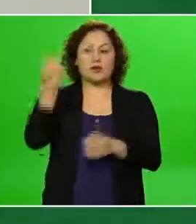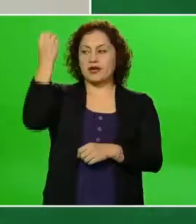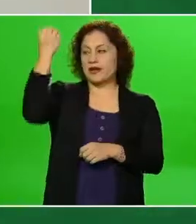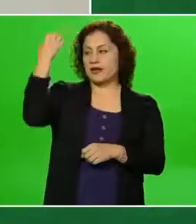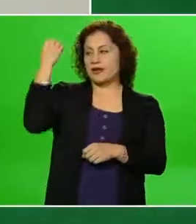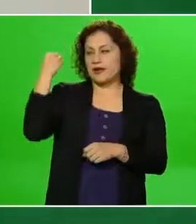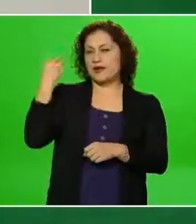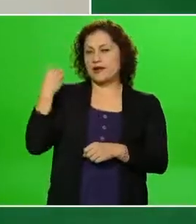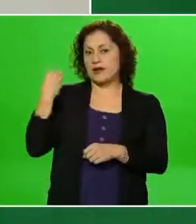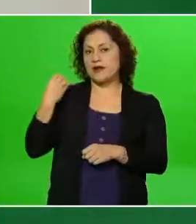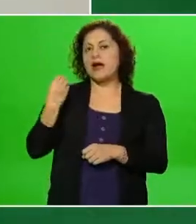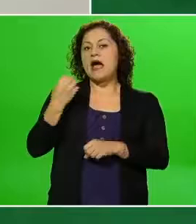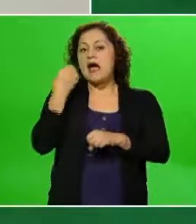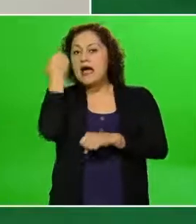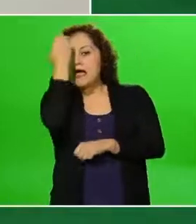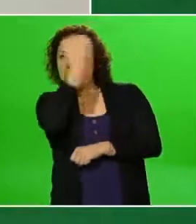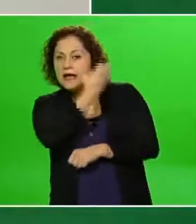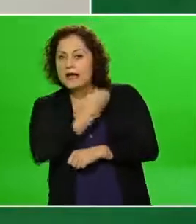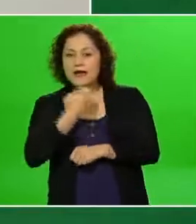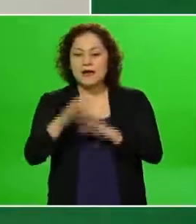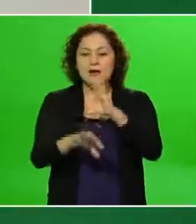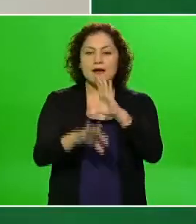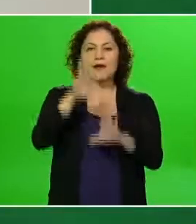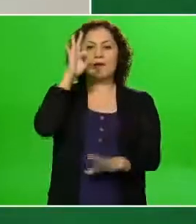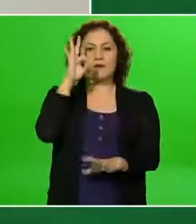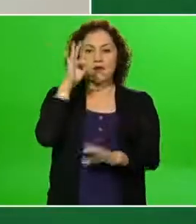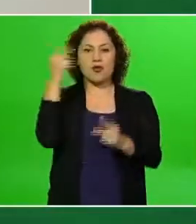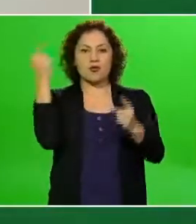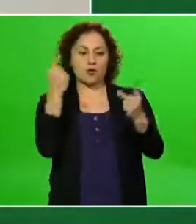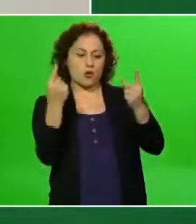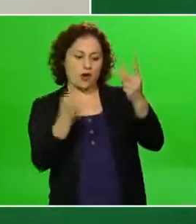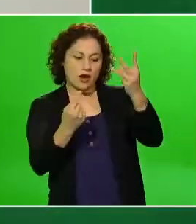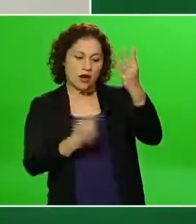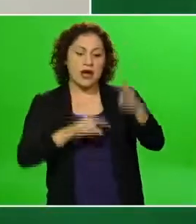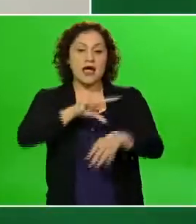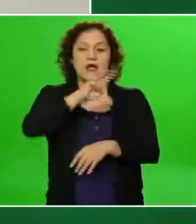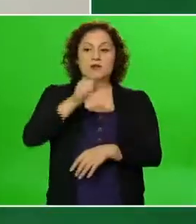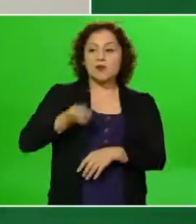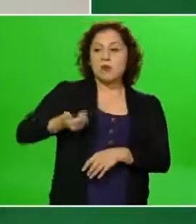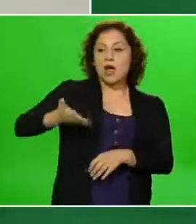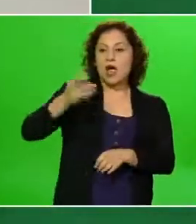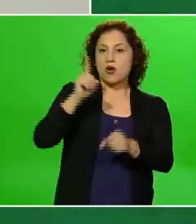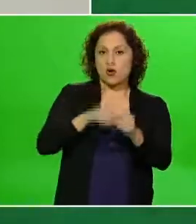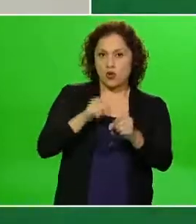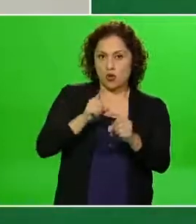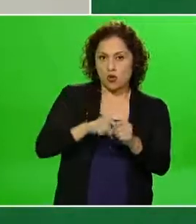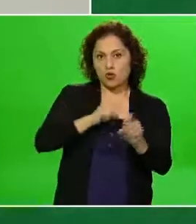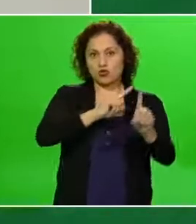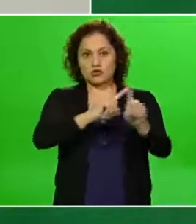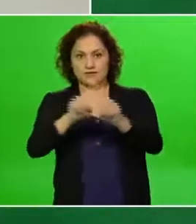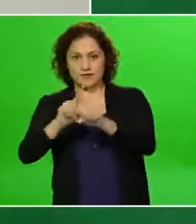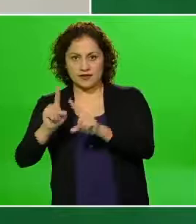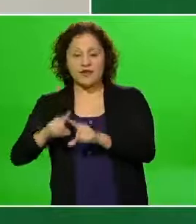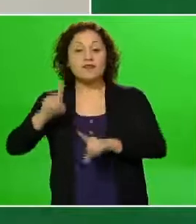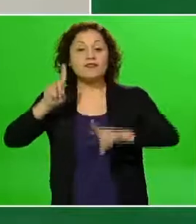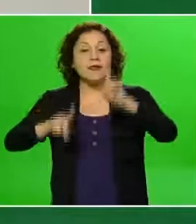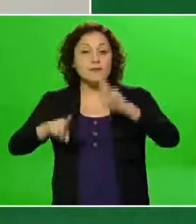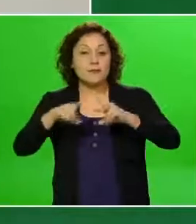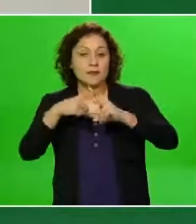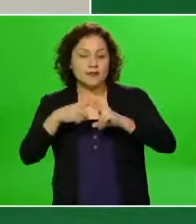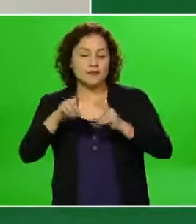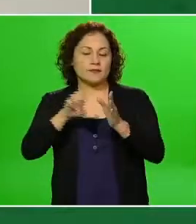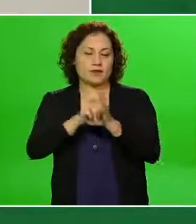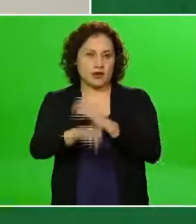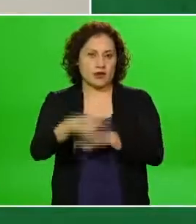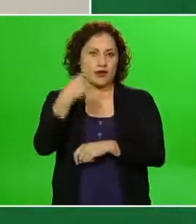corte para poder asignar el riesgo y por lo tanto el color. El color verde toma los puntos de corte que